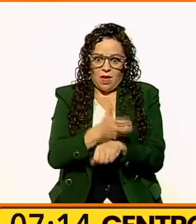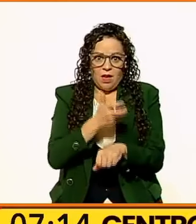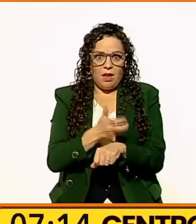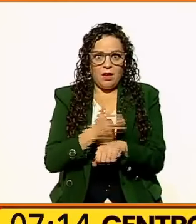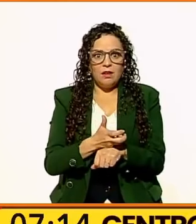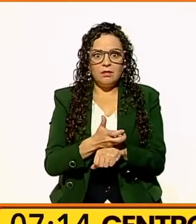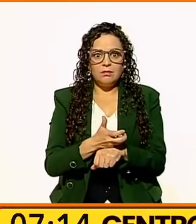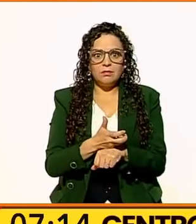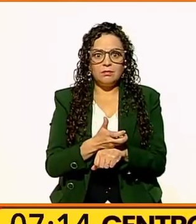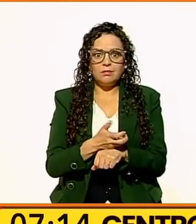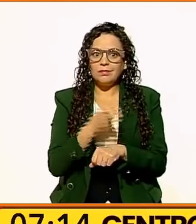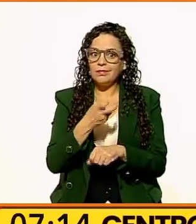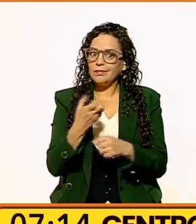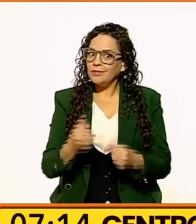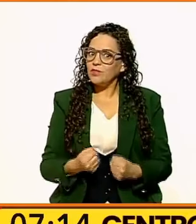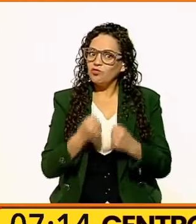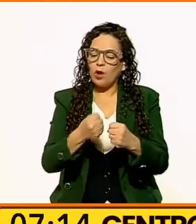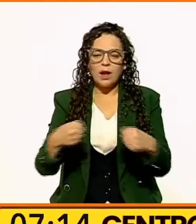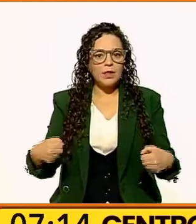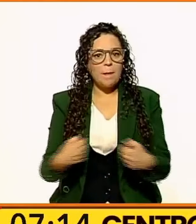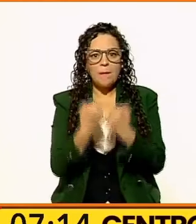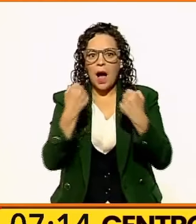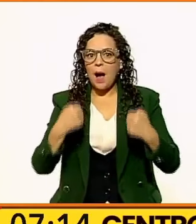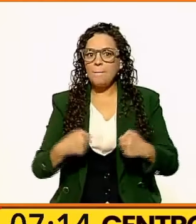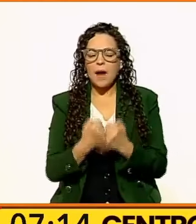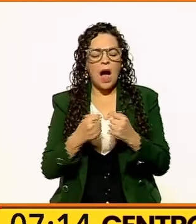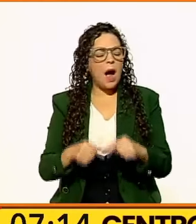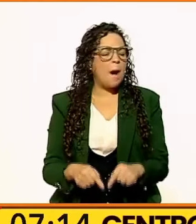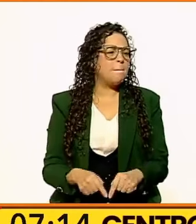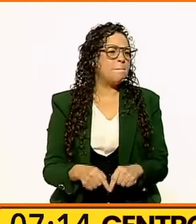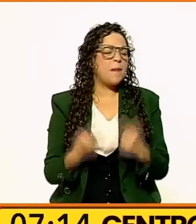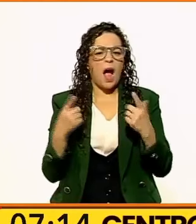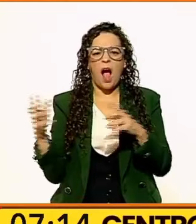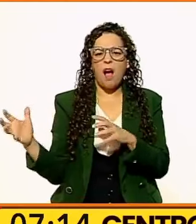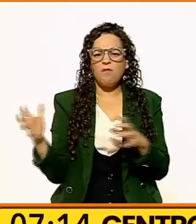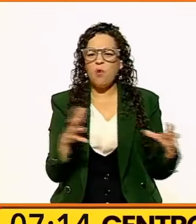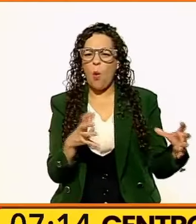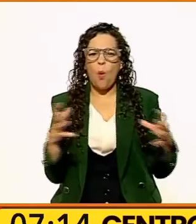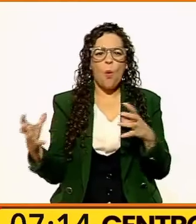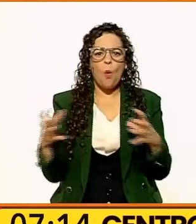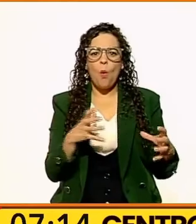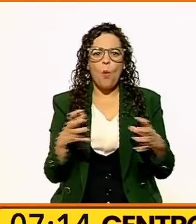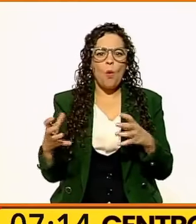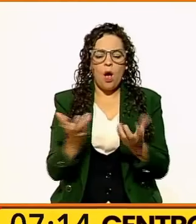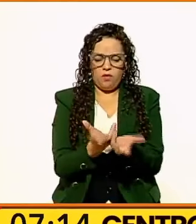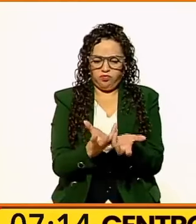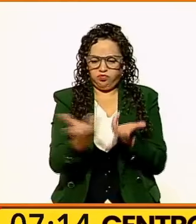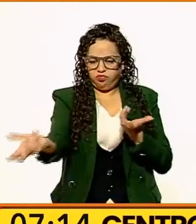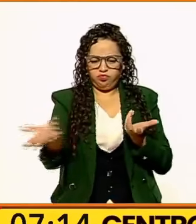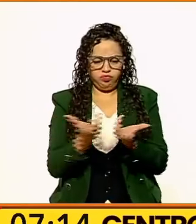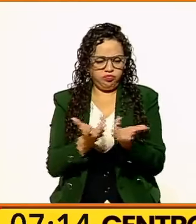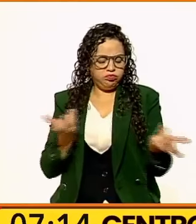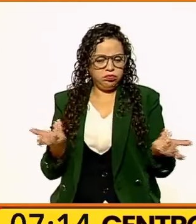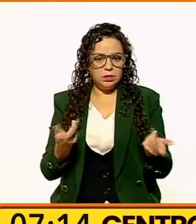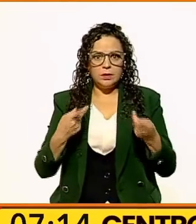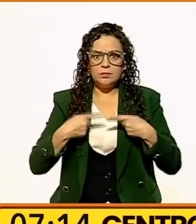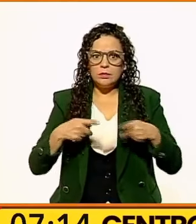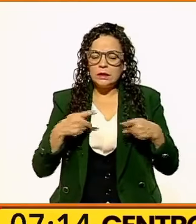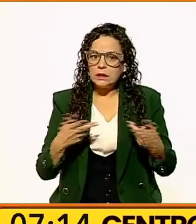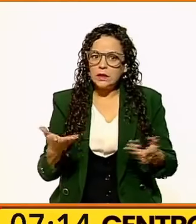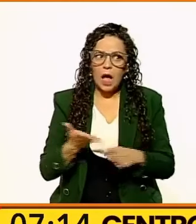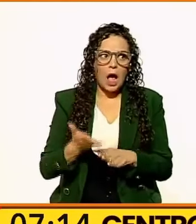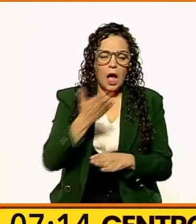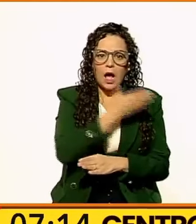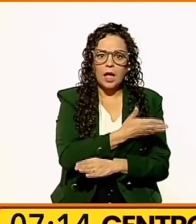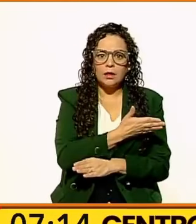estadounidenses. Hay un enfrentamiento y una división, una polarización social que no se había visto desde el tiempo probablemente de